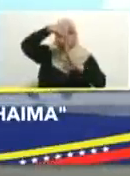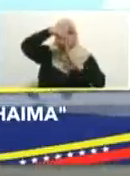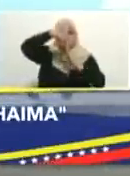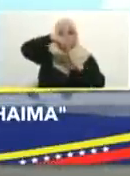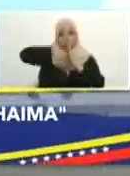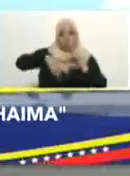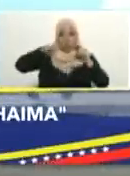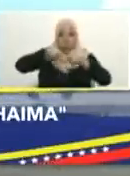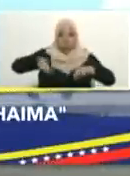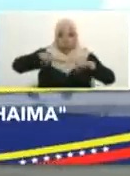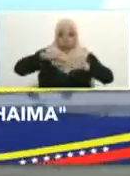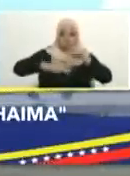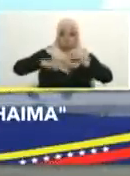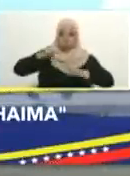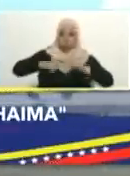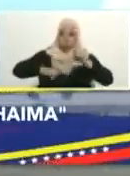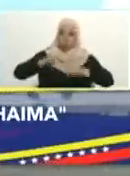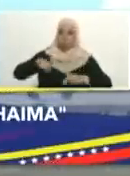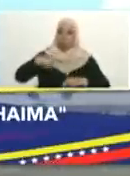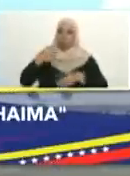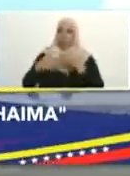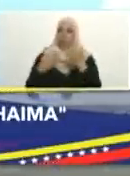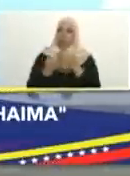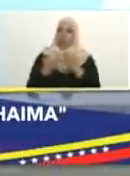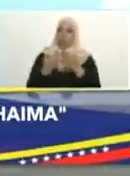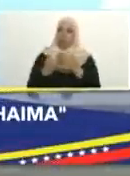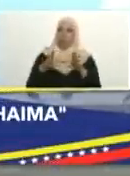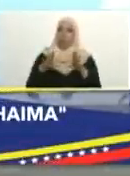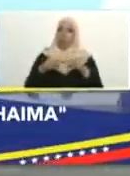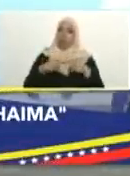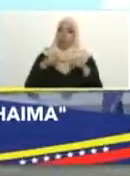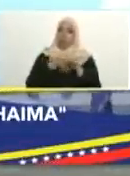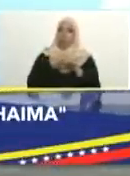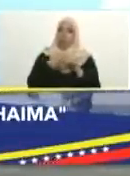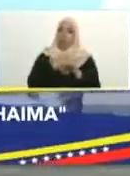producción, después que eso llega a su